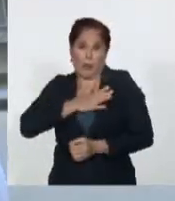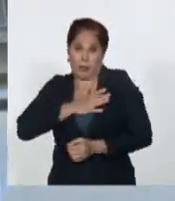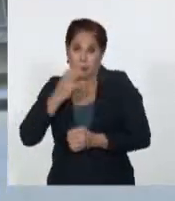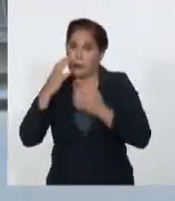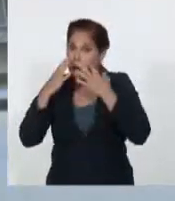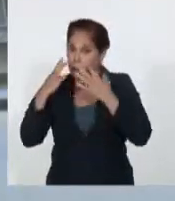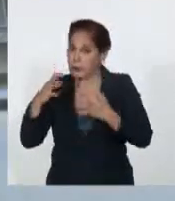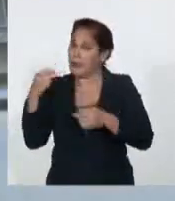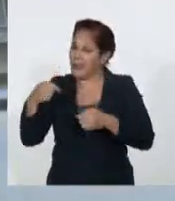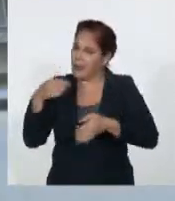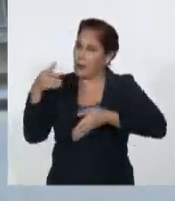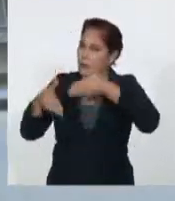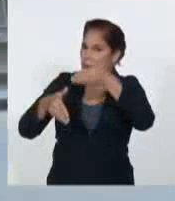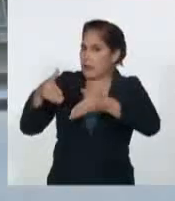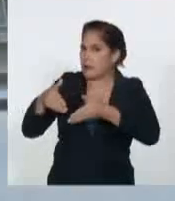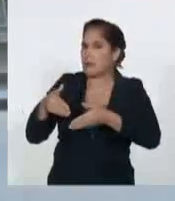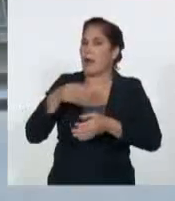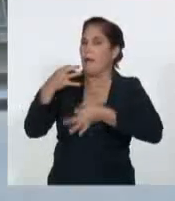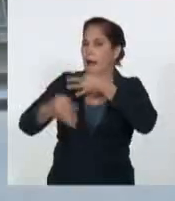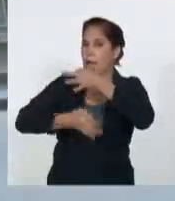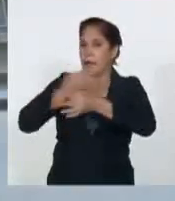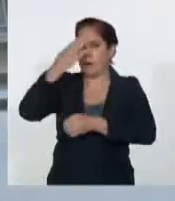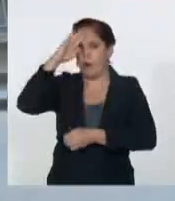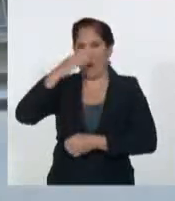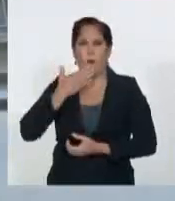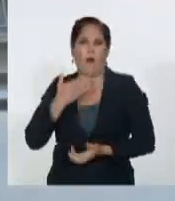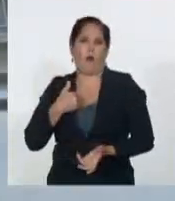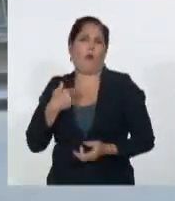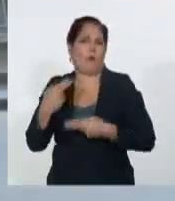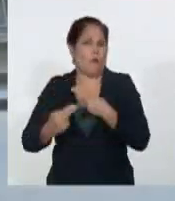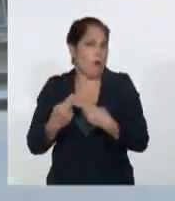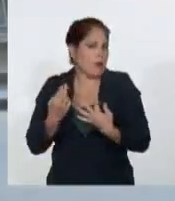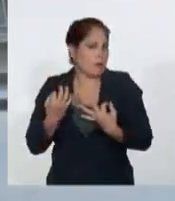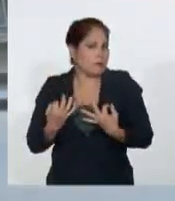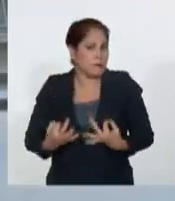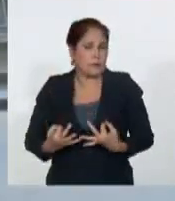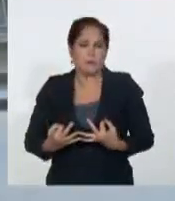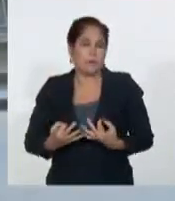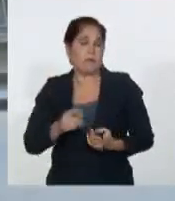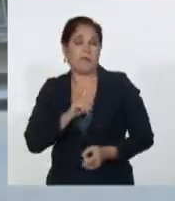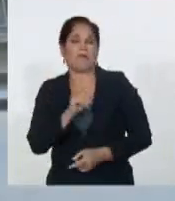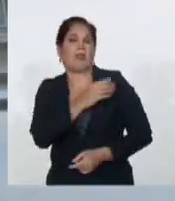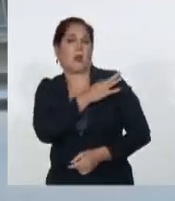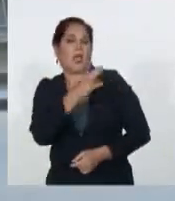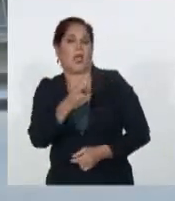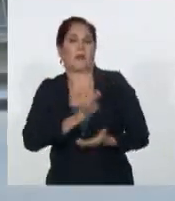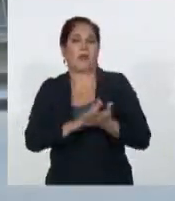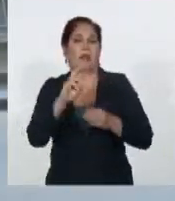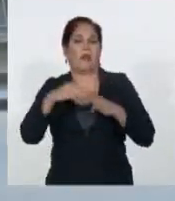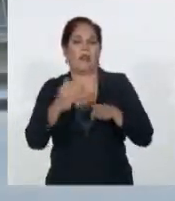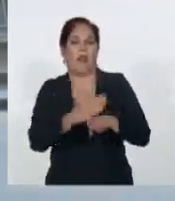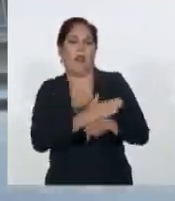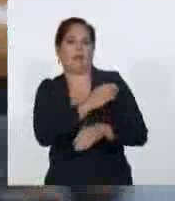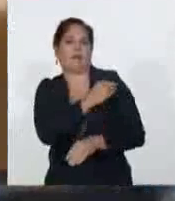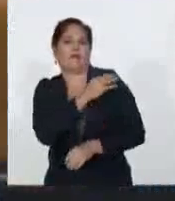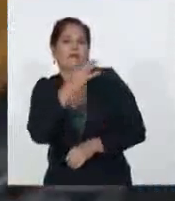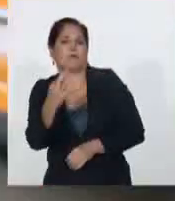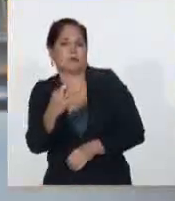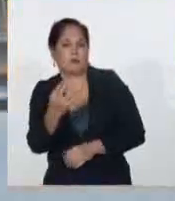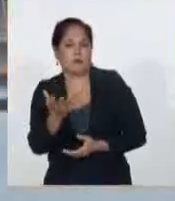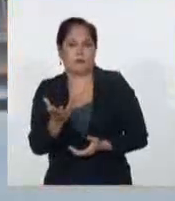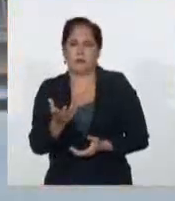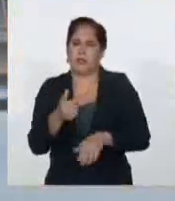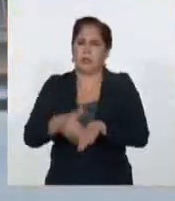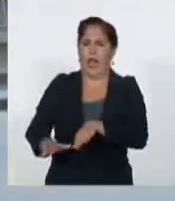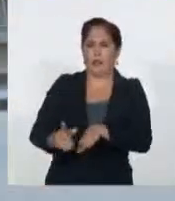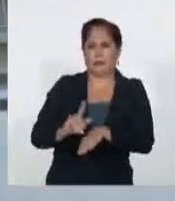perspectivas de la realidad cubana tendríamos También nosotros cosas que decir muchas